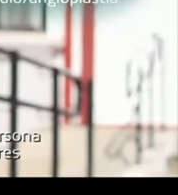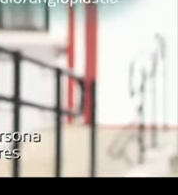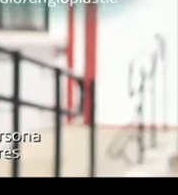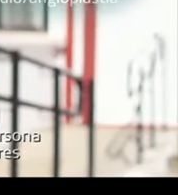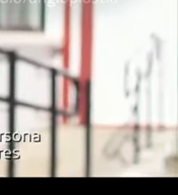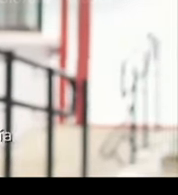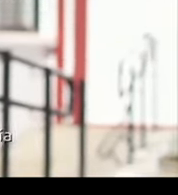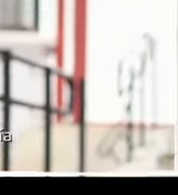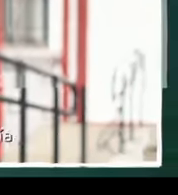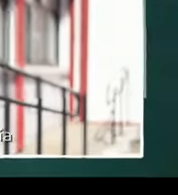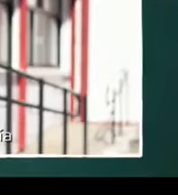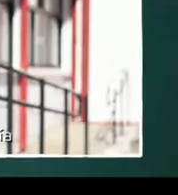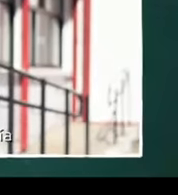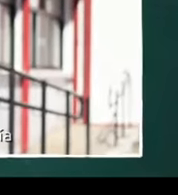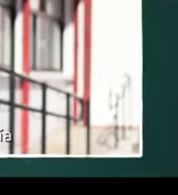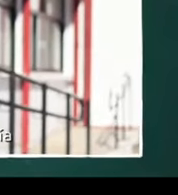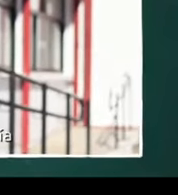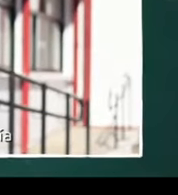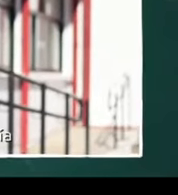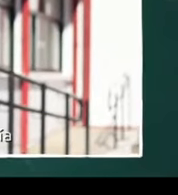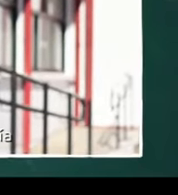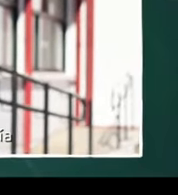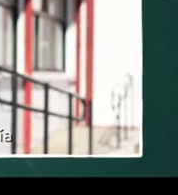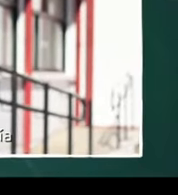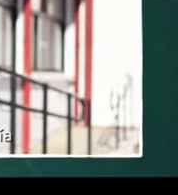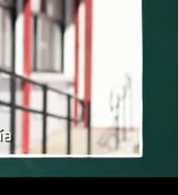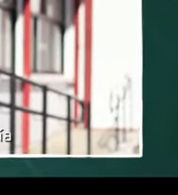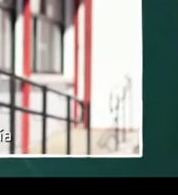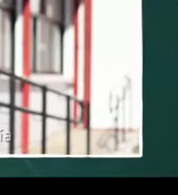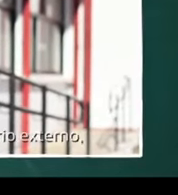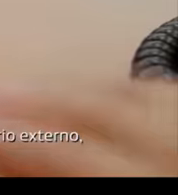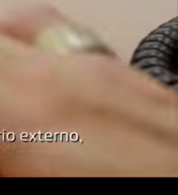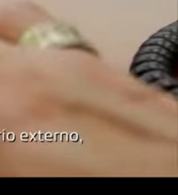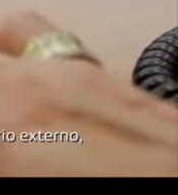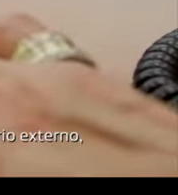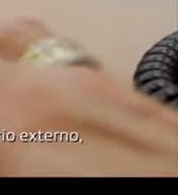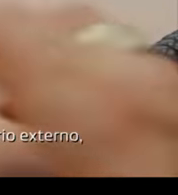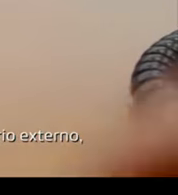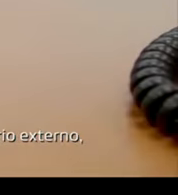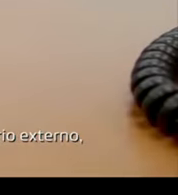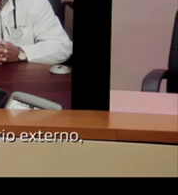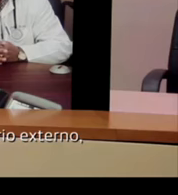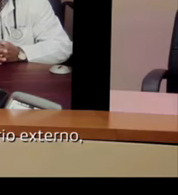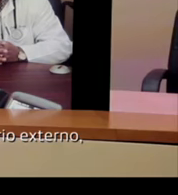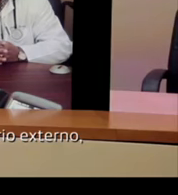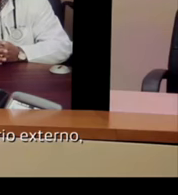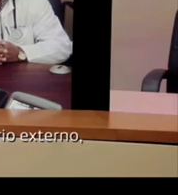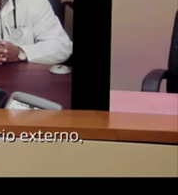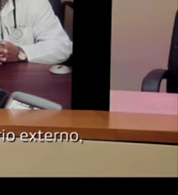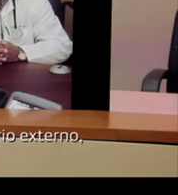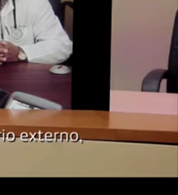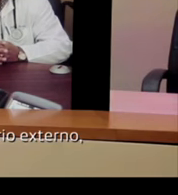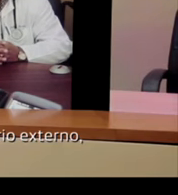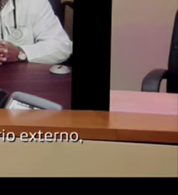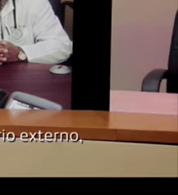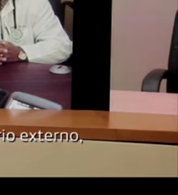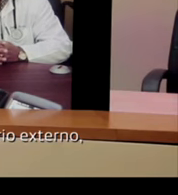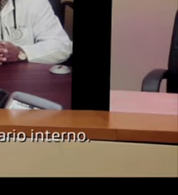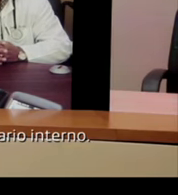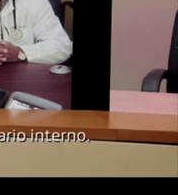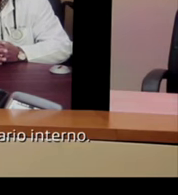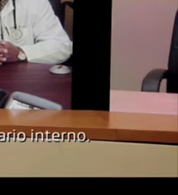doctor con la nueva tecnología que aparece hoy día en mi hospital de San Carlos. Las ventajas son en 2 líneas, una es para el usuario externo,